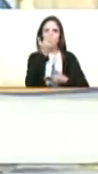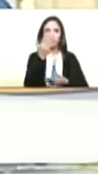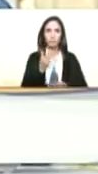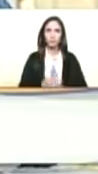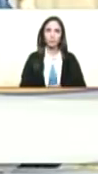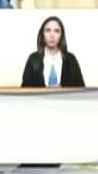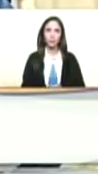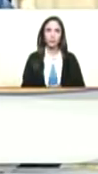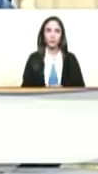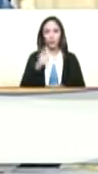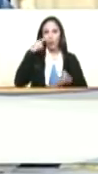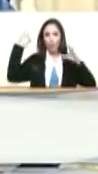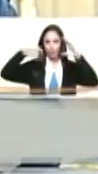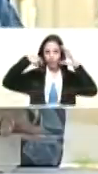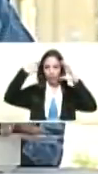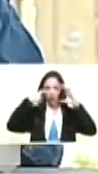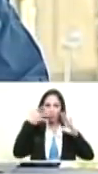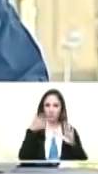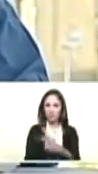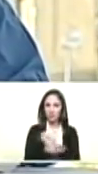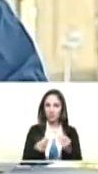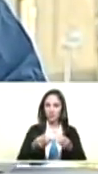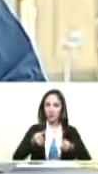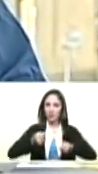Efectivamente, teníamos un video, ¿verdad?